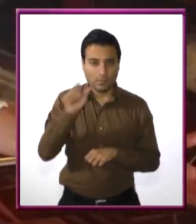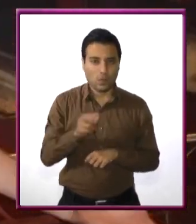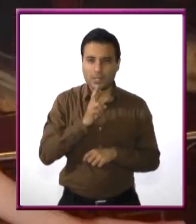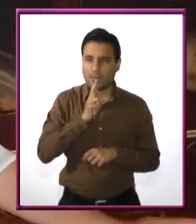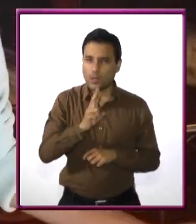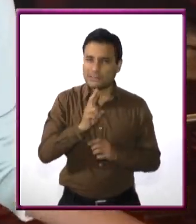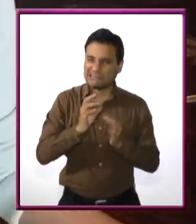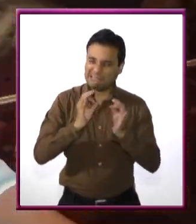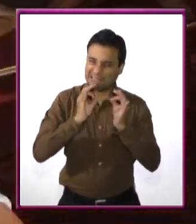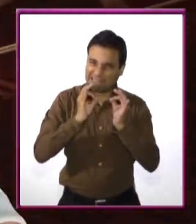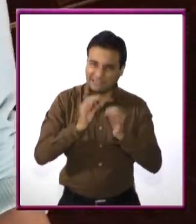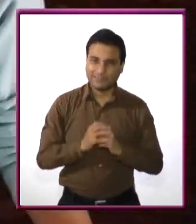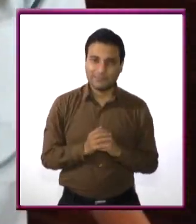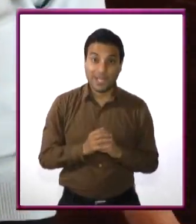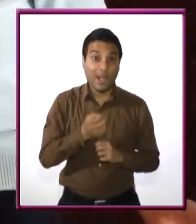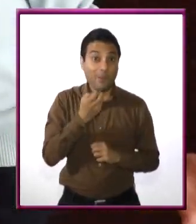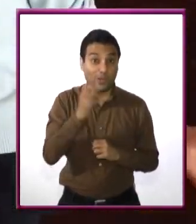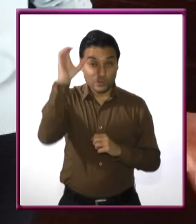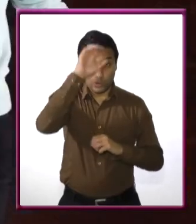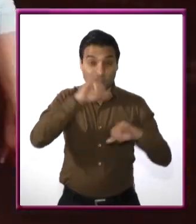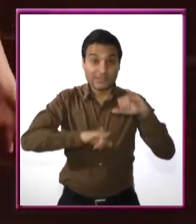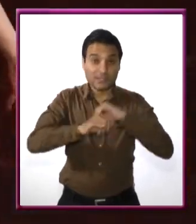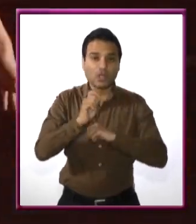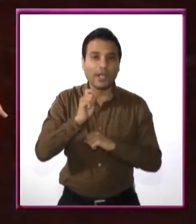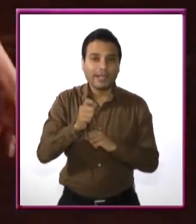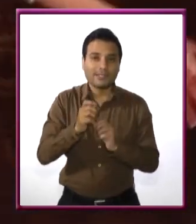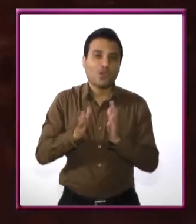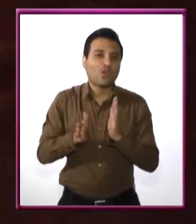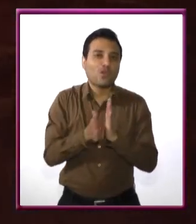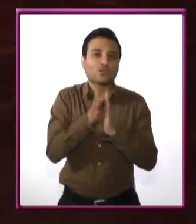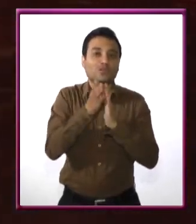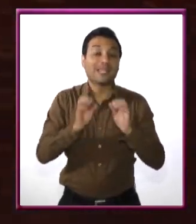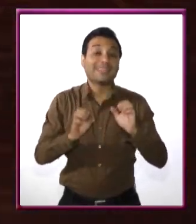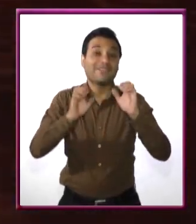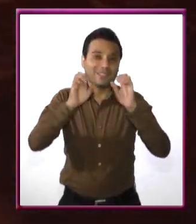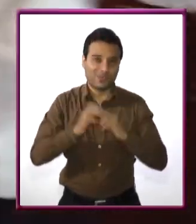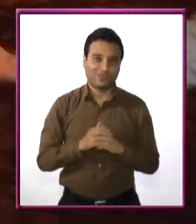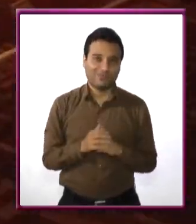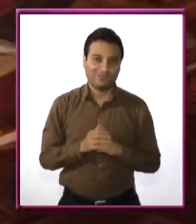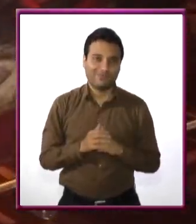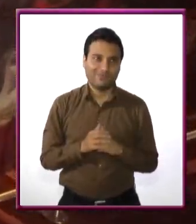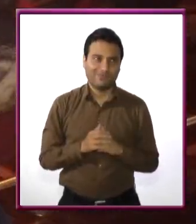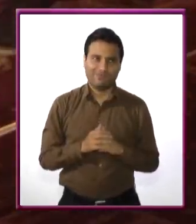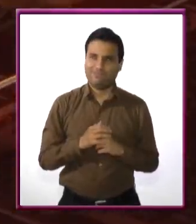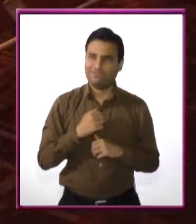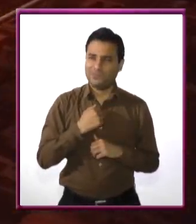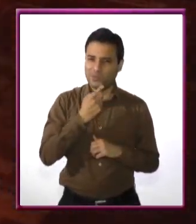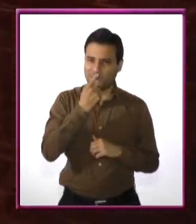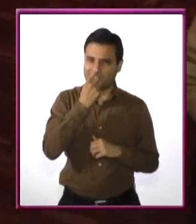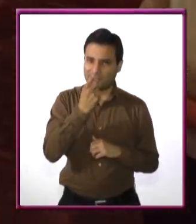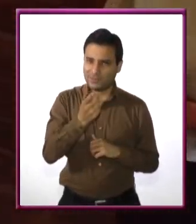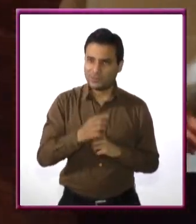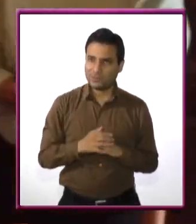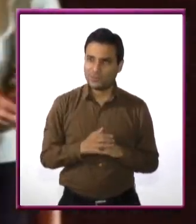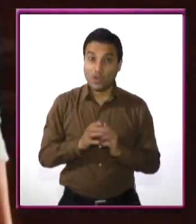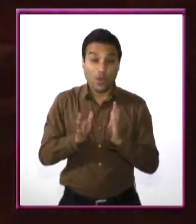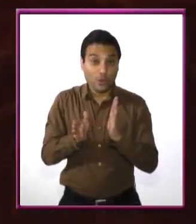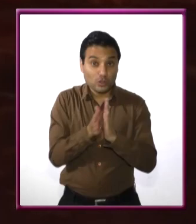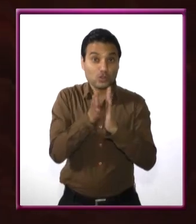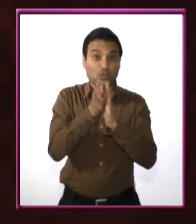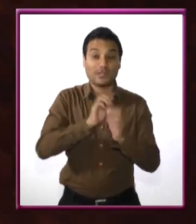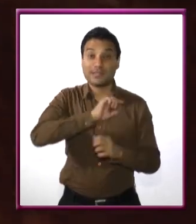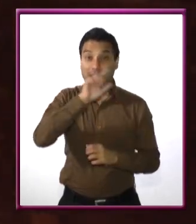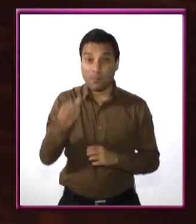respuestas vamos a obtener. Por eso se dice que la ciencia es como un edificio en construcción. Pues yo diría que en